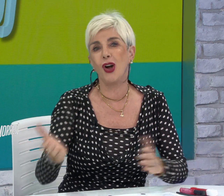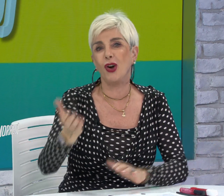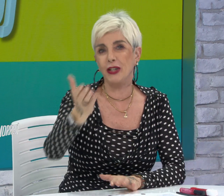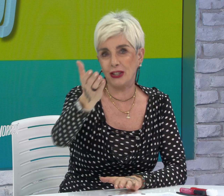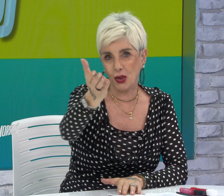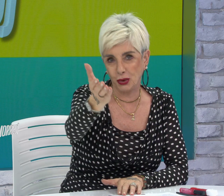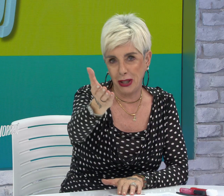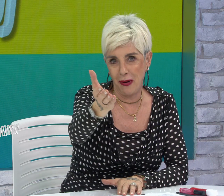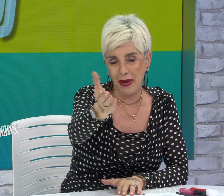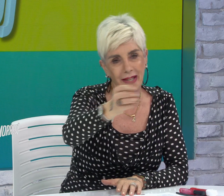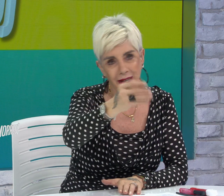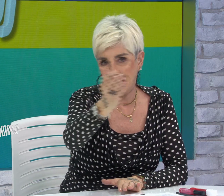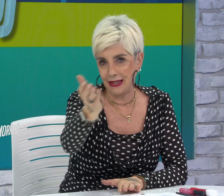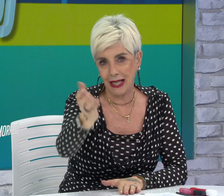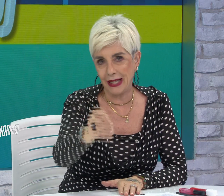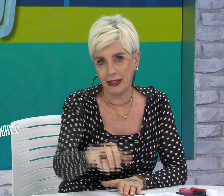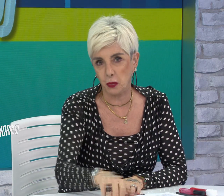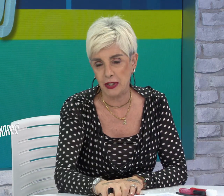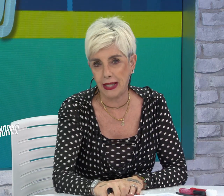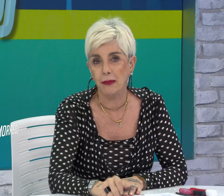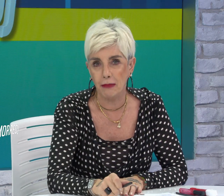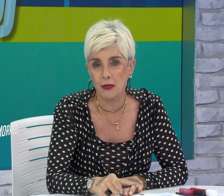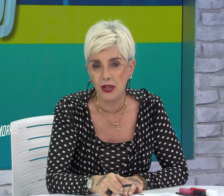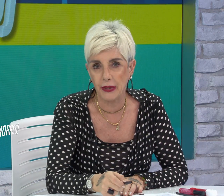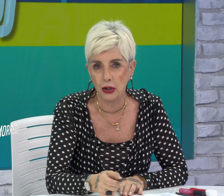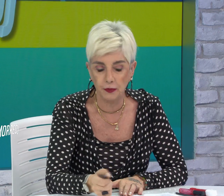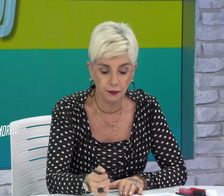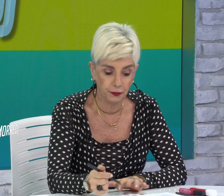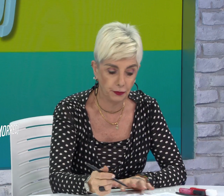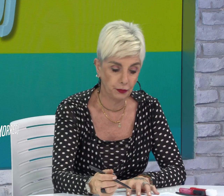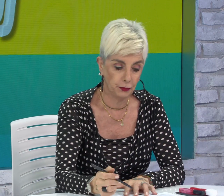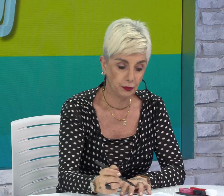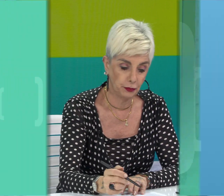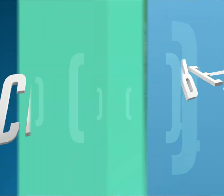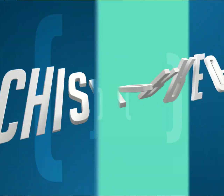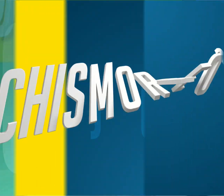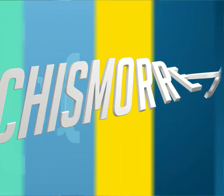Digo, con esto que usted va a ver, está la respuesta. Qué vamos bueno. a verlo.